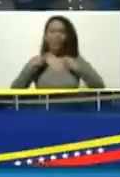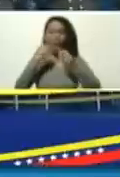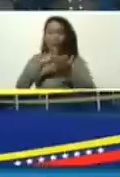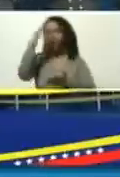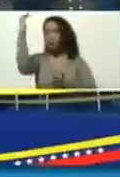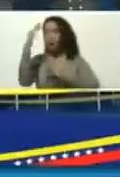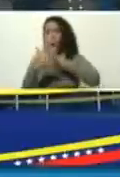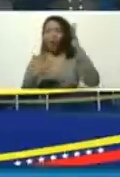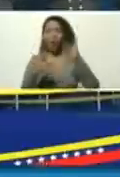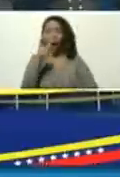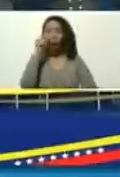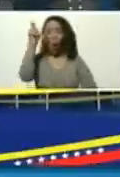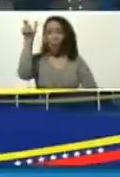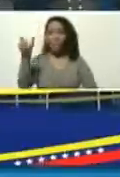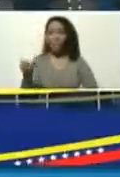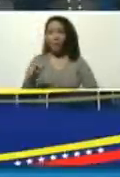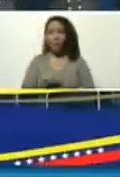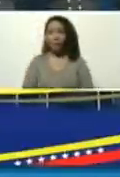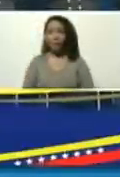San Martín y Bolívar!